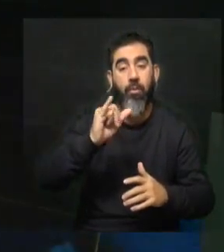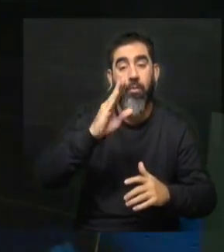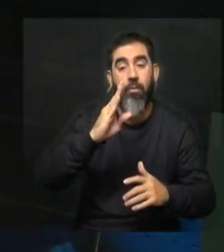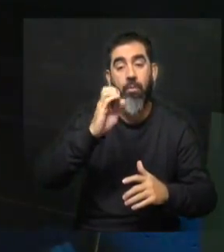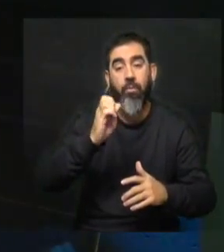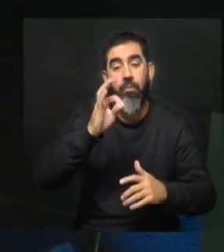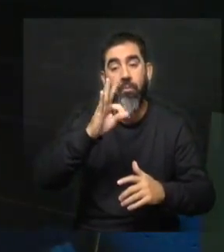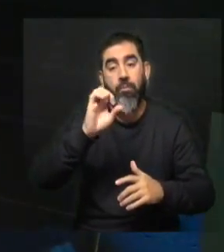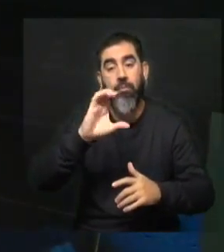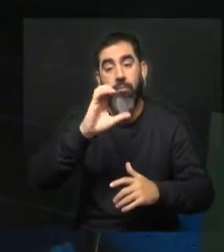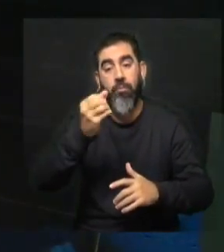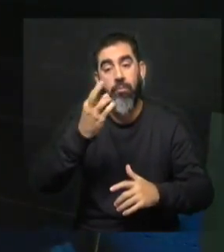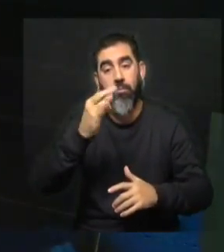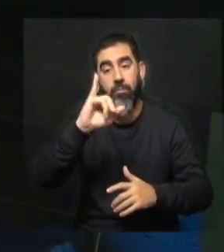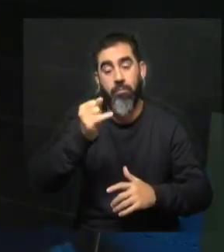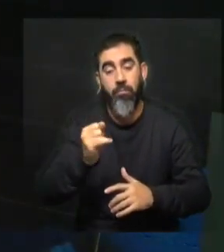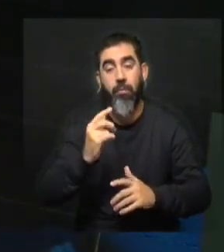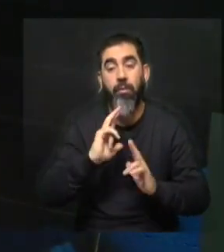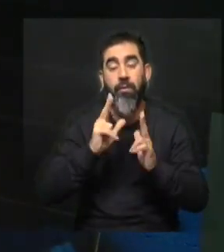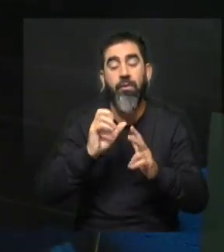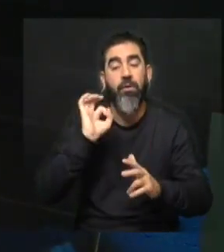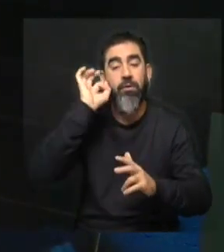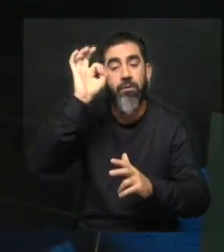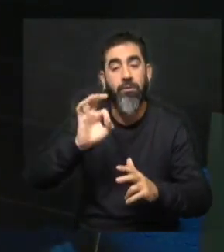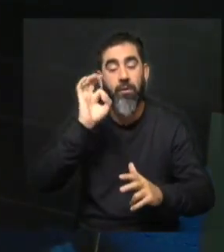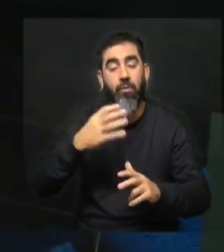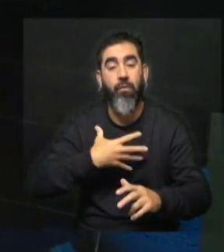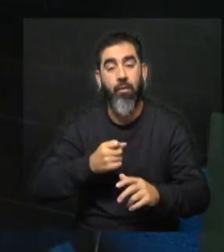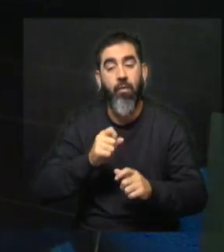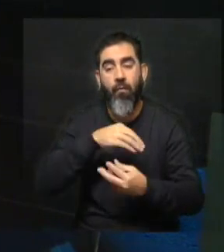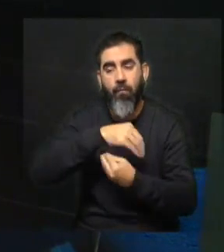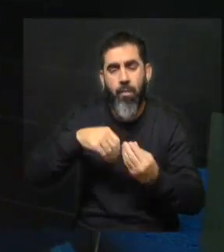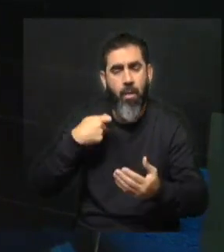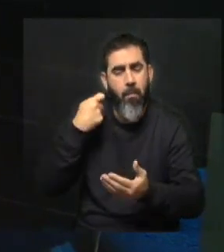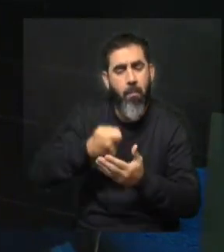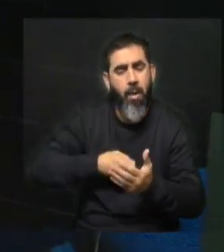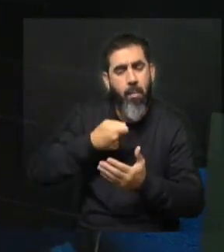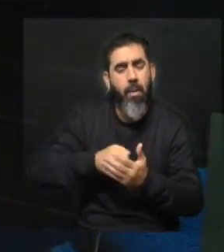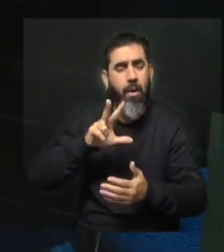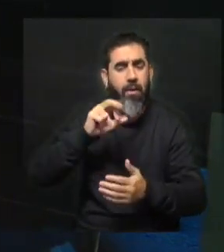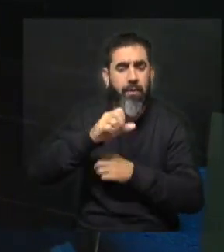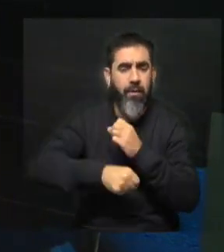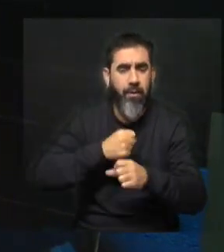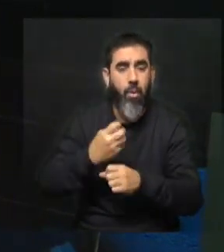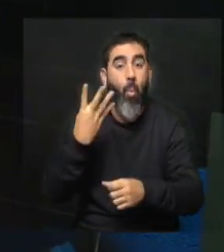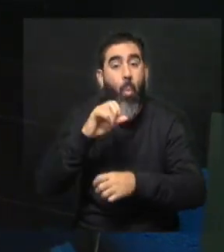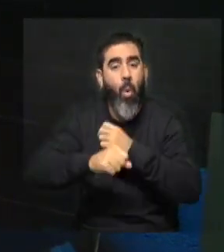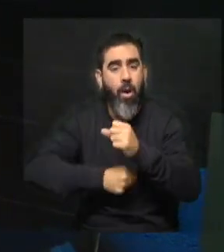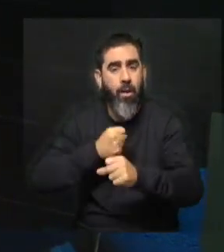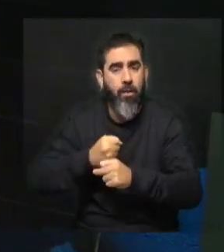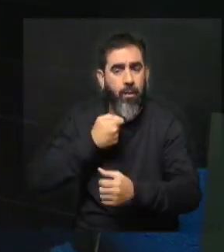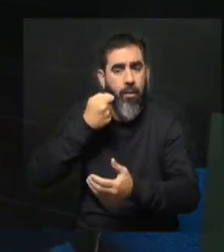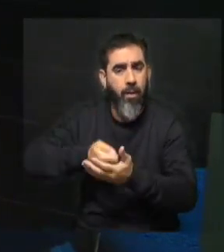el senador nacionalista Sergio botana el proyecto contempla la situación de familias que vienen pagando desde hace 30 incluso también 40 años